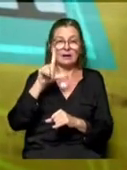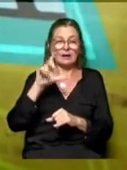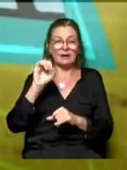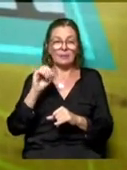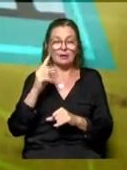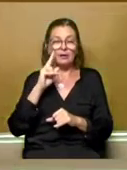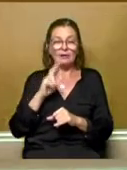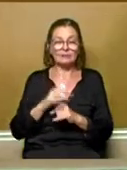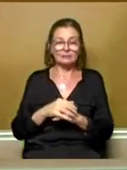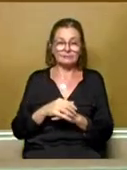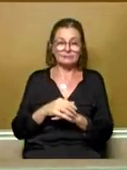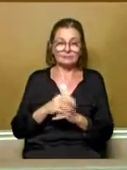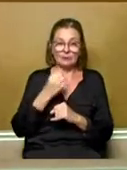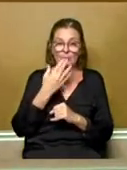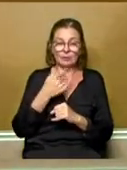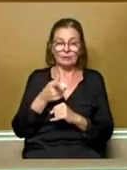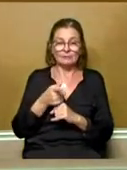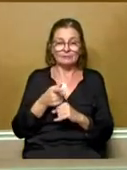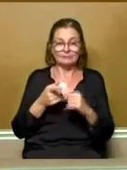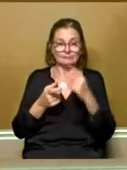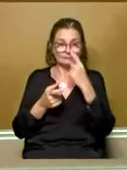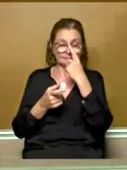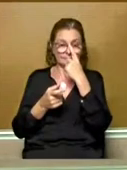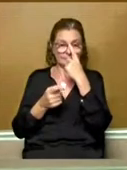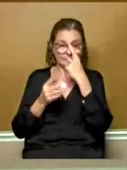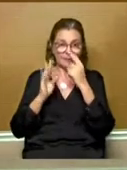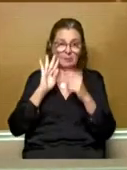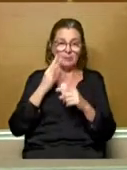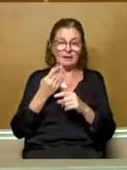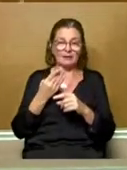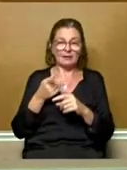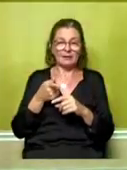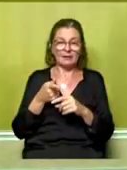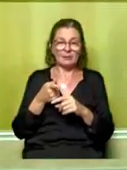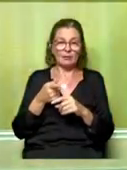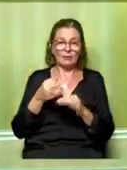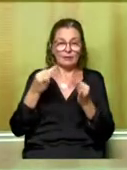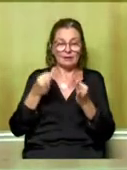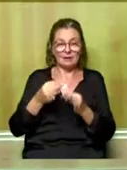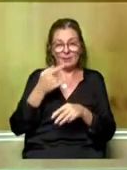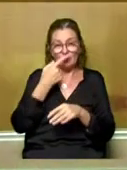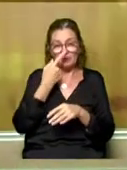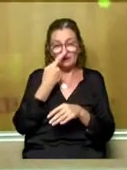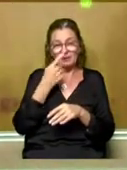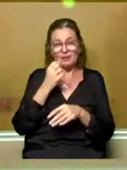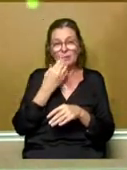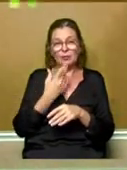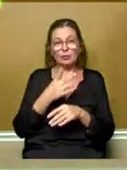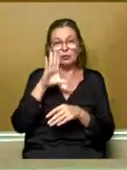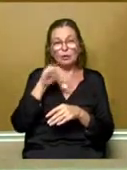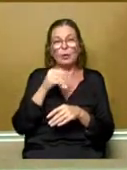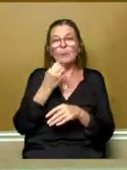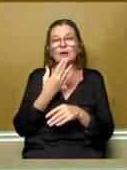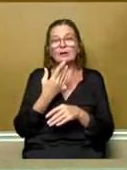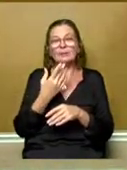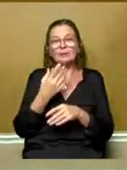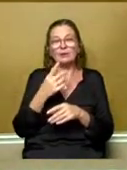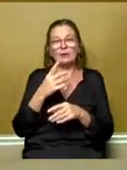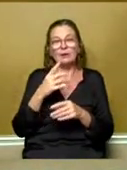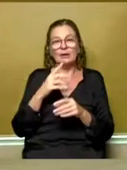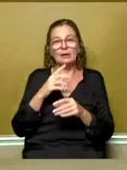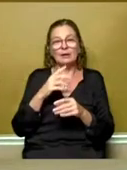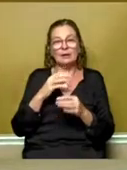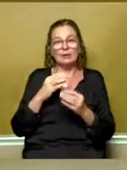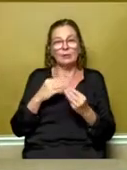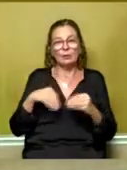panel. Bueno, me parece que las intervenciones han sido realmente interesantes, sobre todo porque llegamos como una conclusión